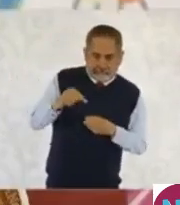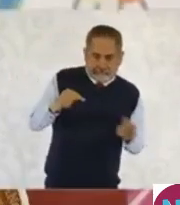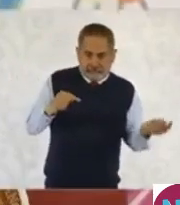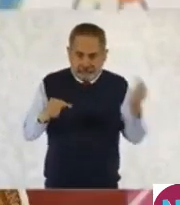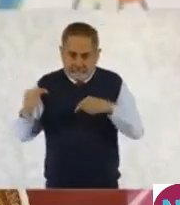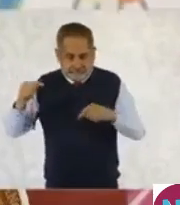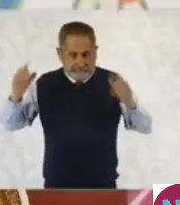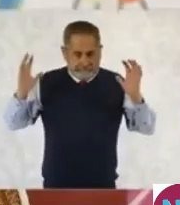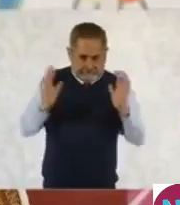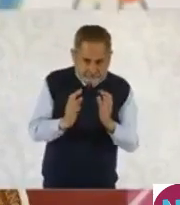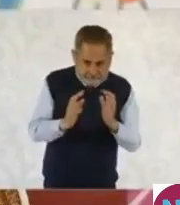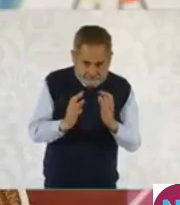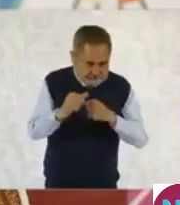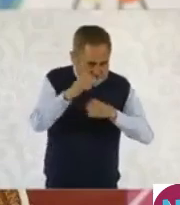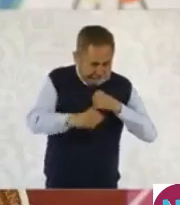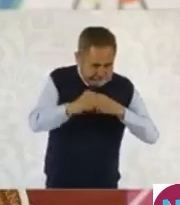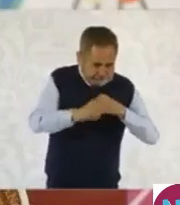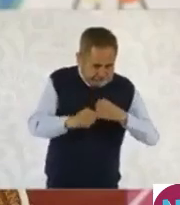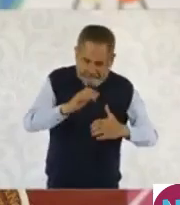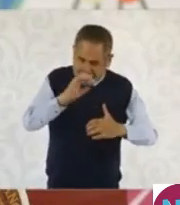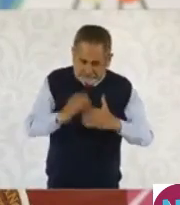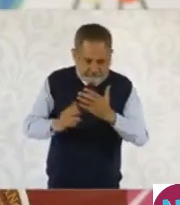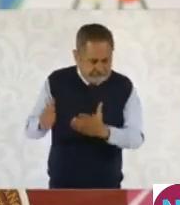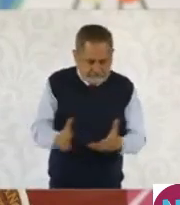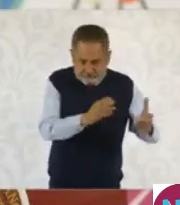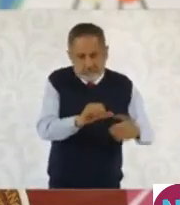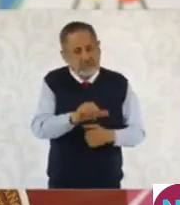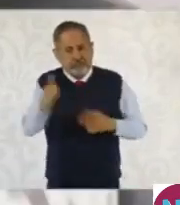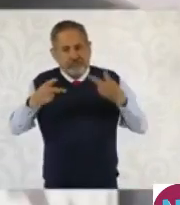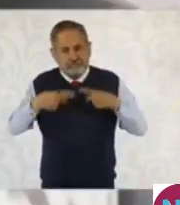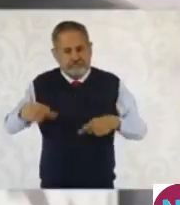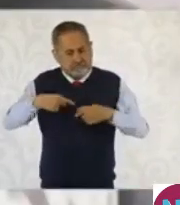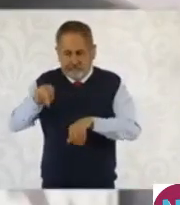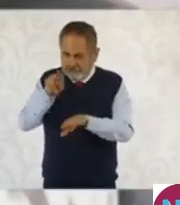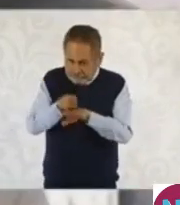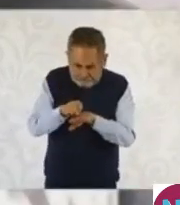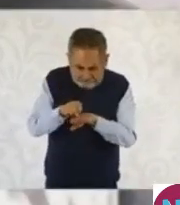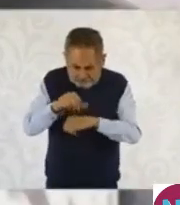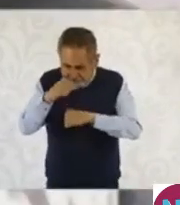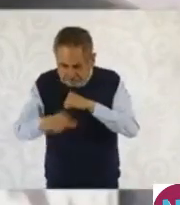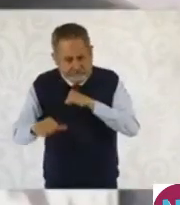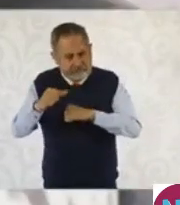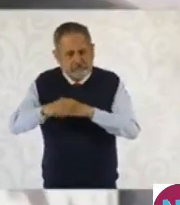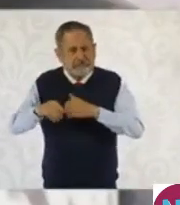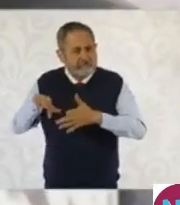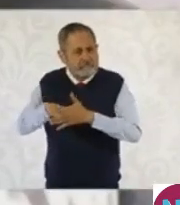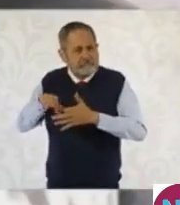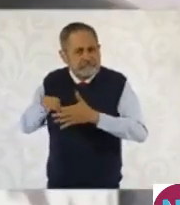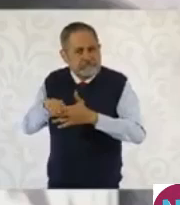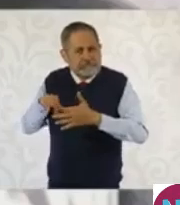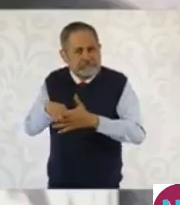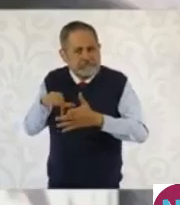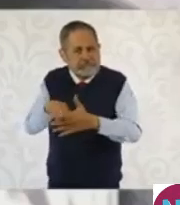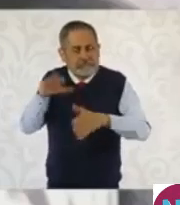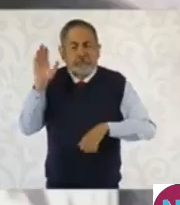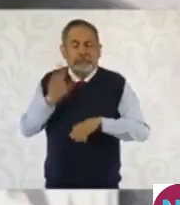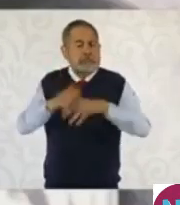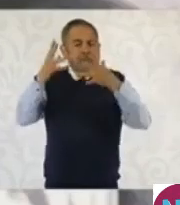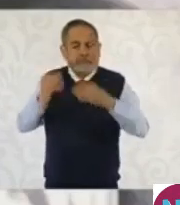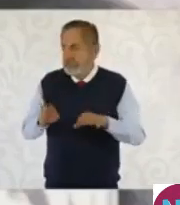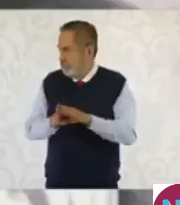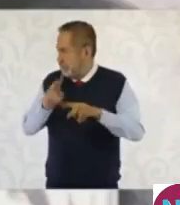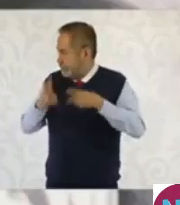para hacer jornadas completas, amplias, intensivas y poder realizar muchas